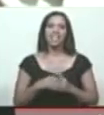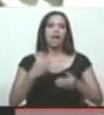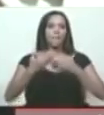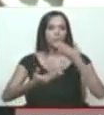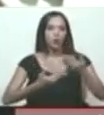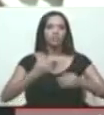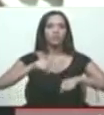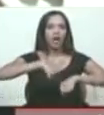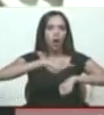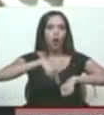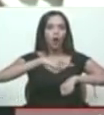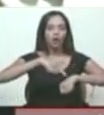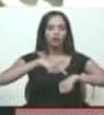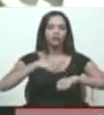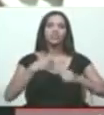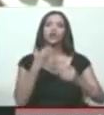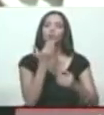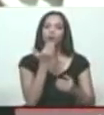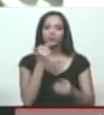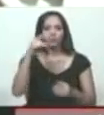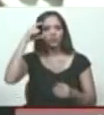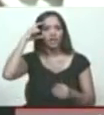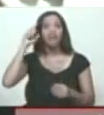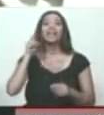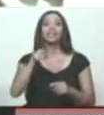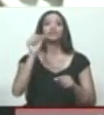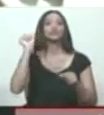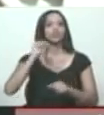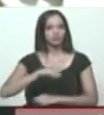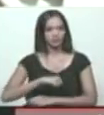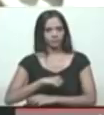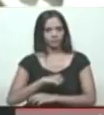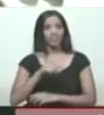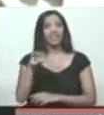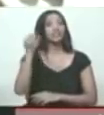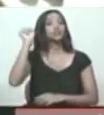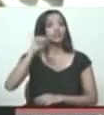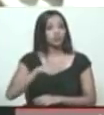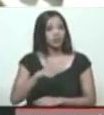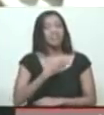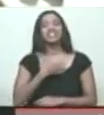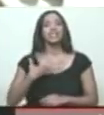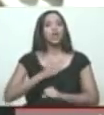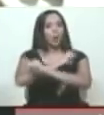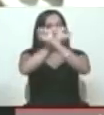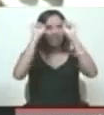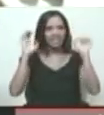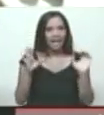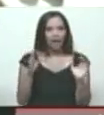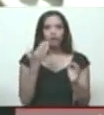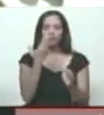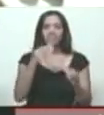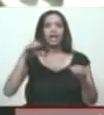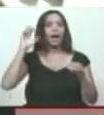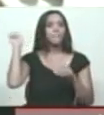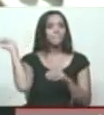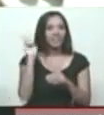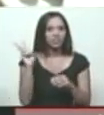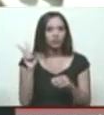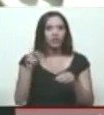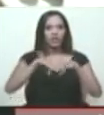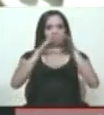próximas horas y en los próximos días. Eso sí, quiero dejar muy claro ante el país, ante el